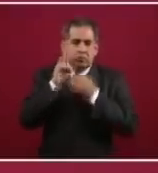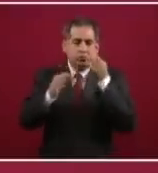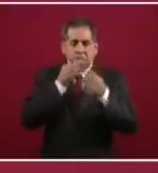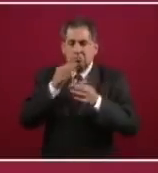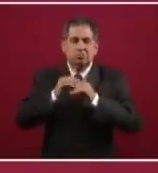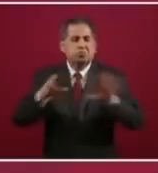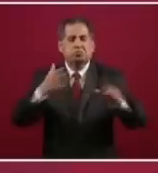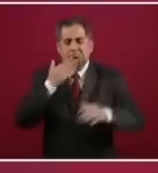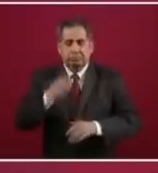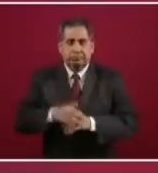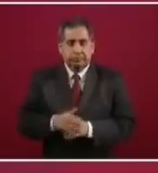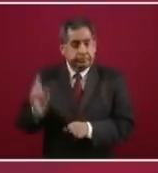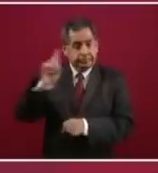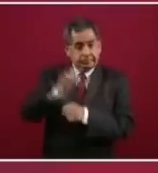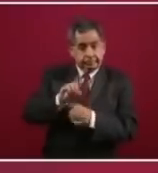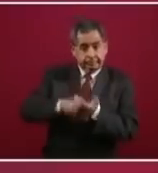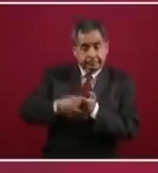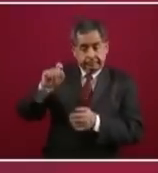El 26